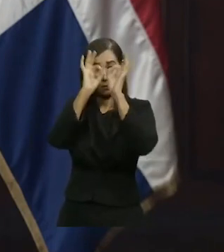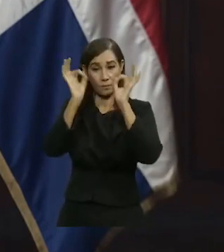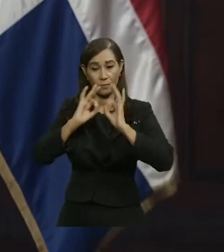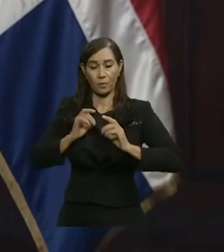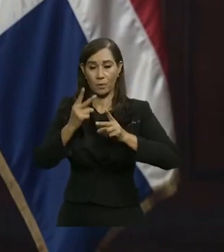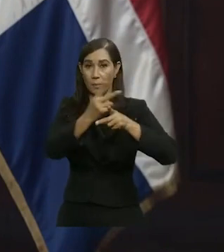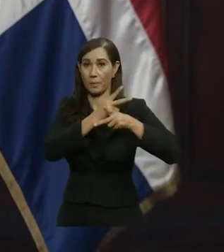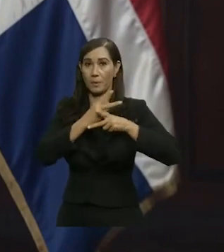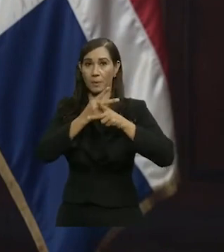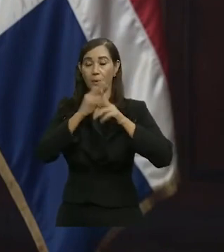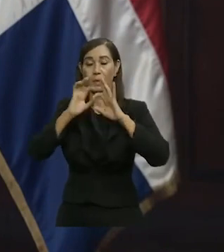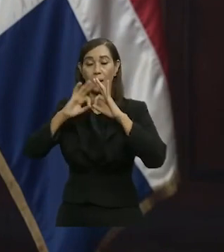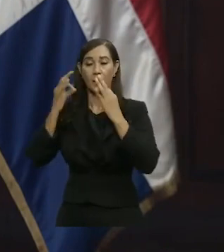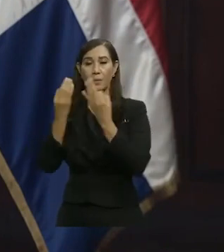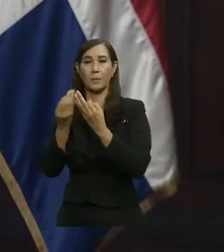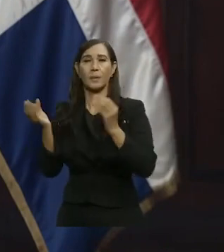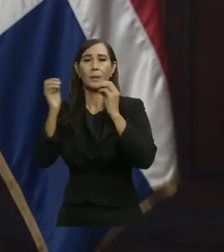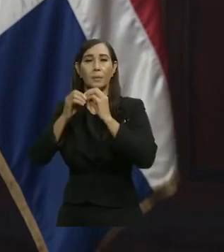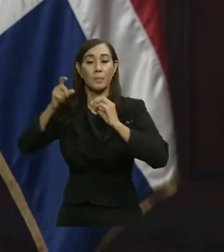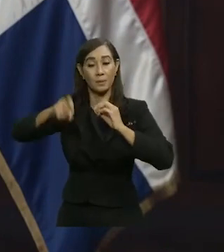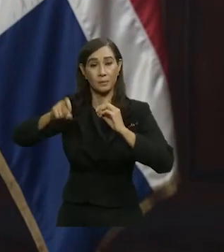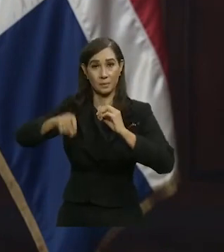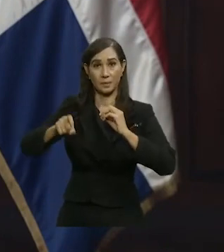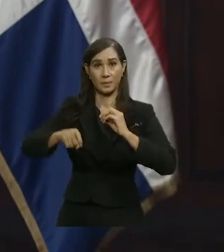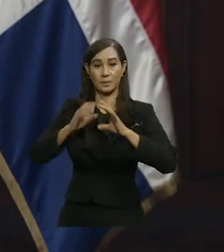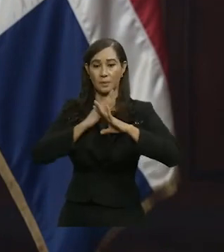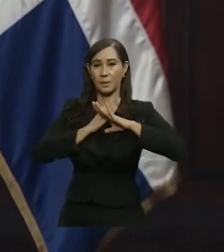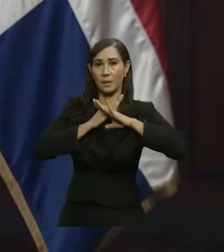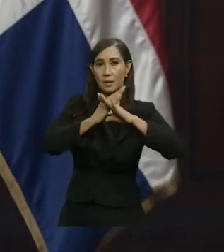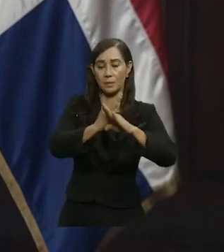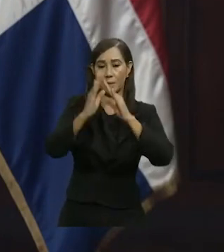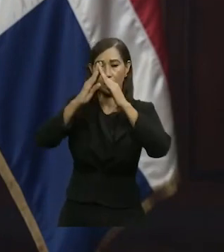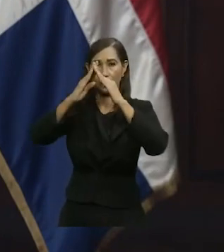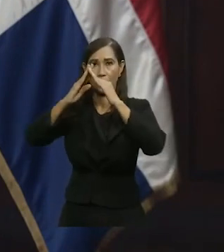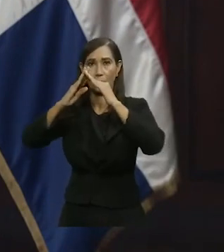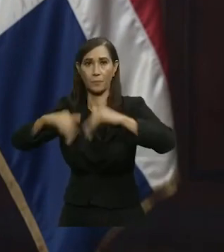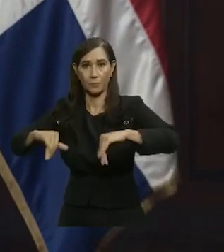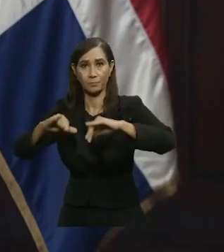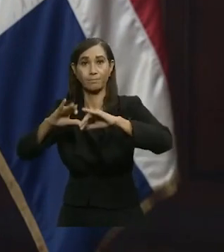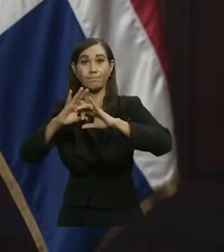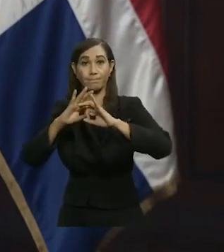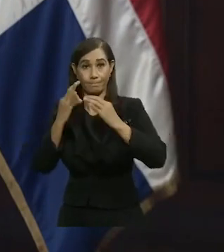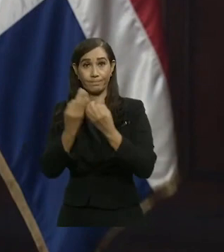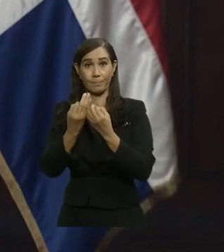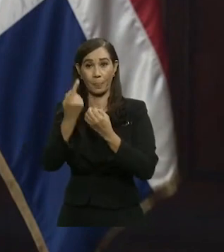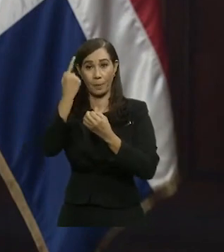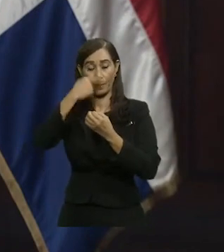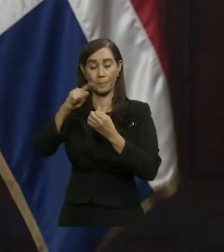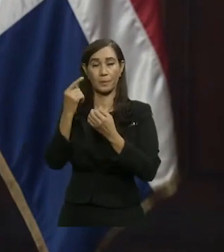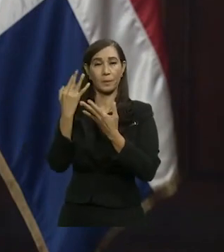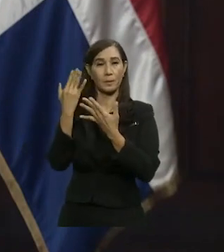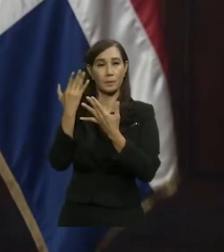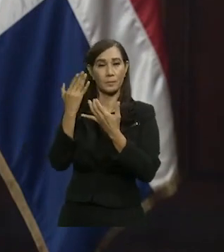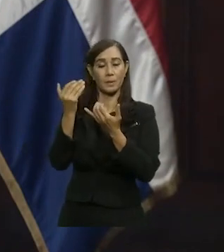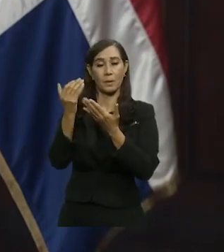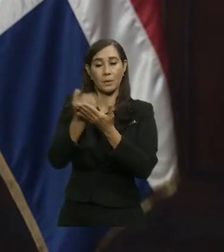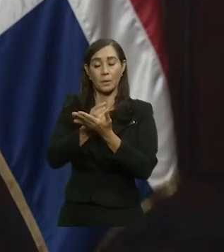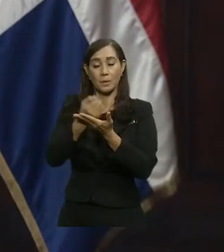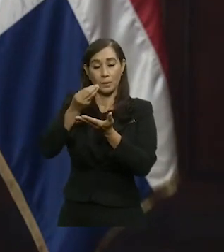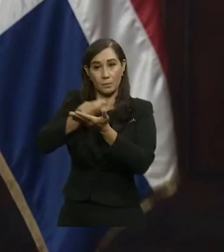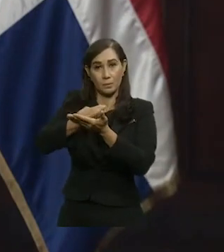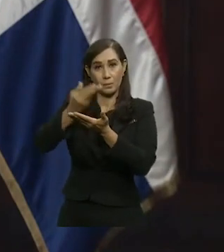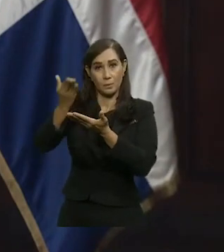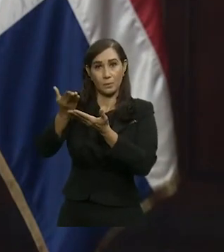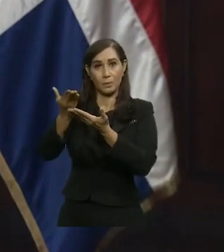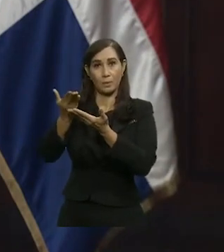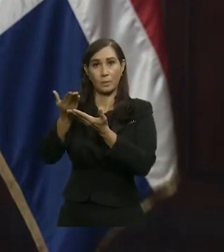los más desposeídos y evitar que la clase media se vea aún más perjudicada mientras superamos esta crisis de precios causadas